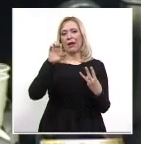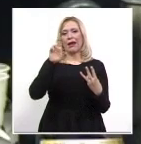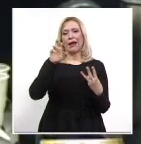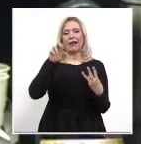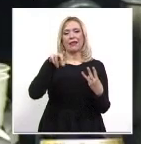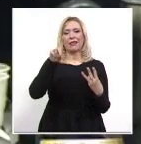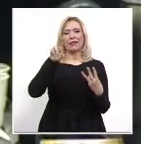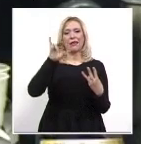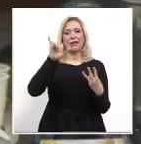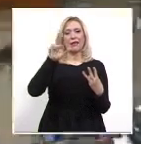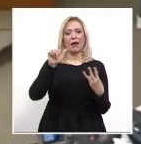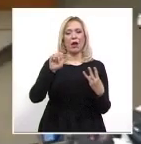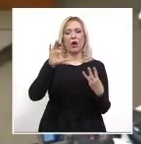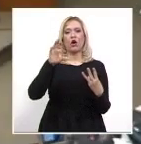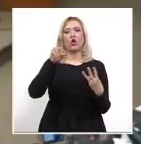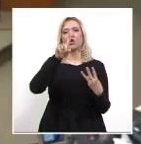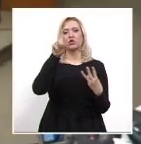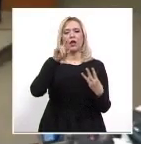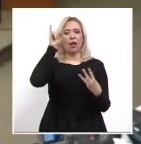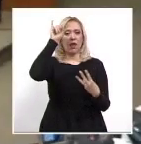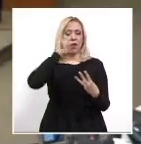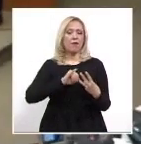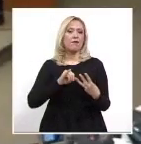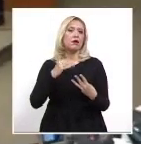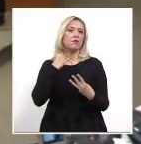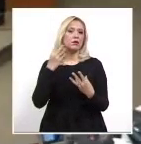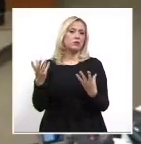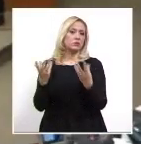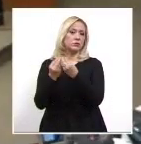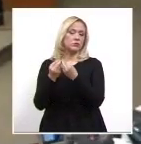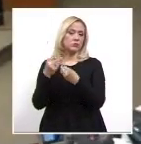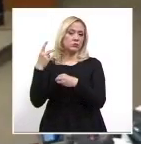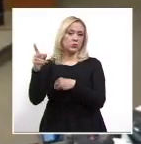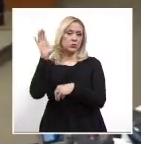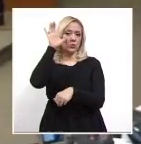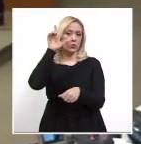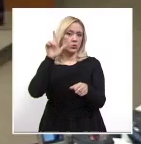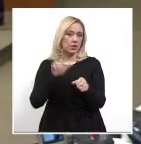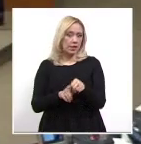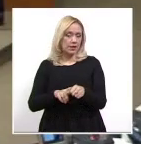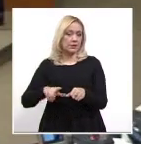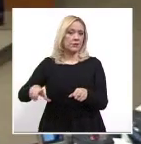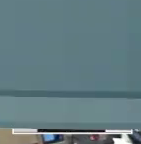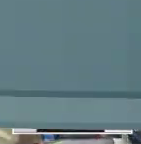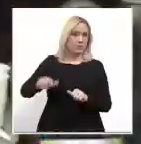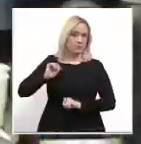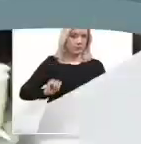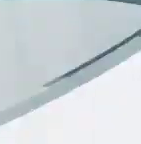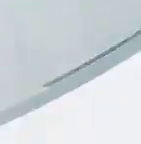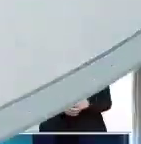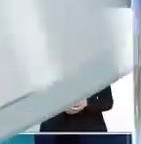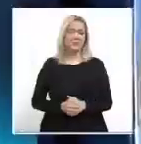Cruz Villegas, jefa de la Unidad de Asuntos Jurídicos de la Secretaría de Cultura.